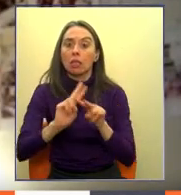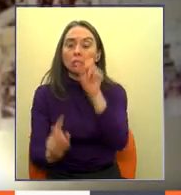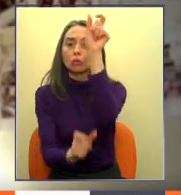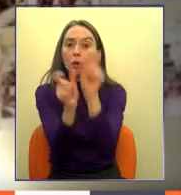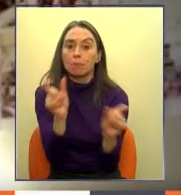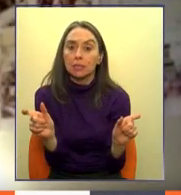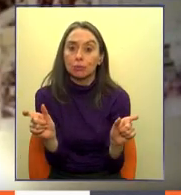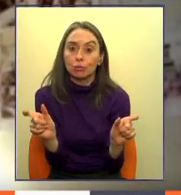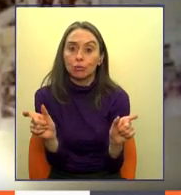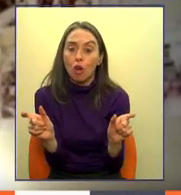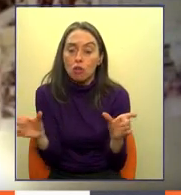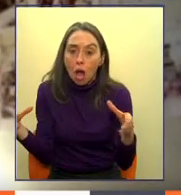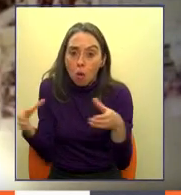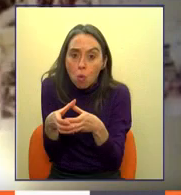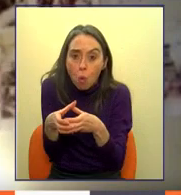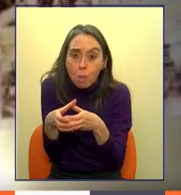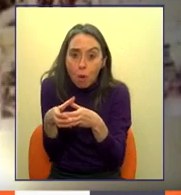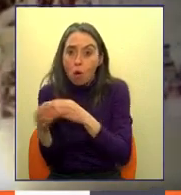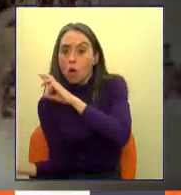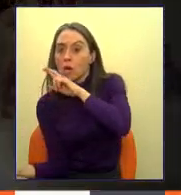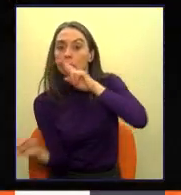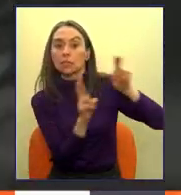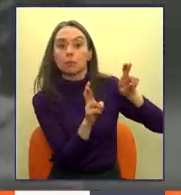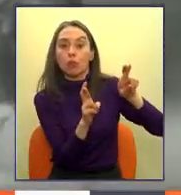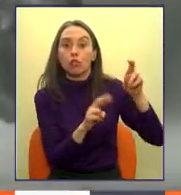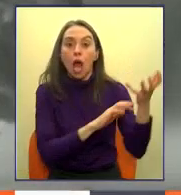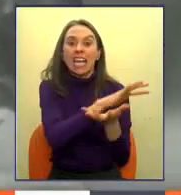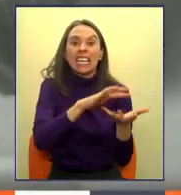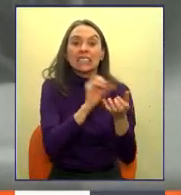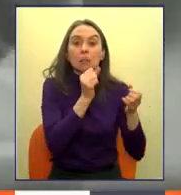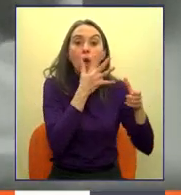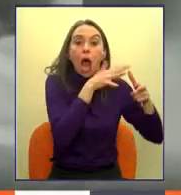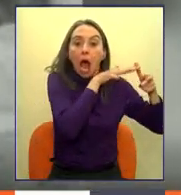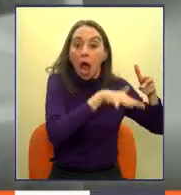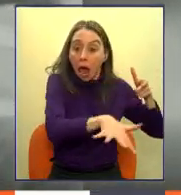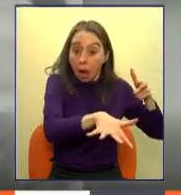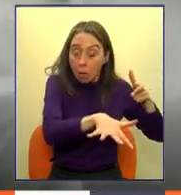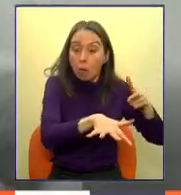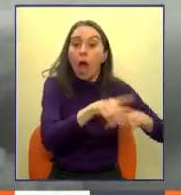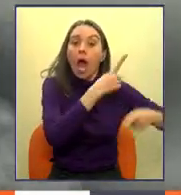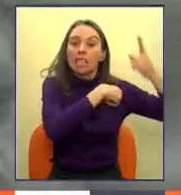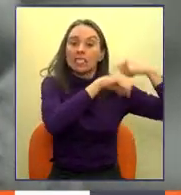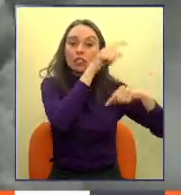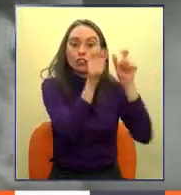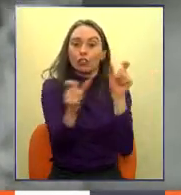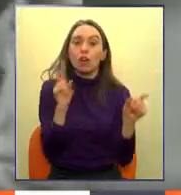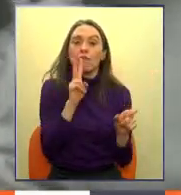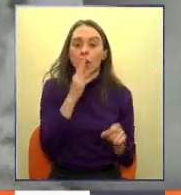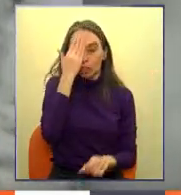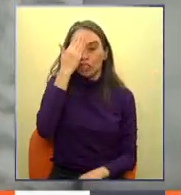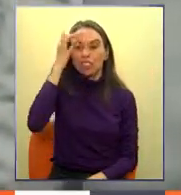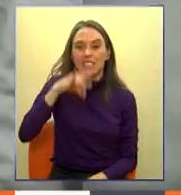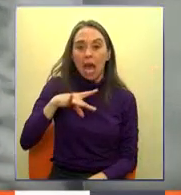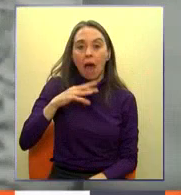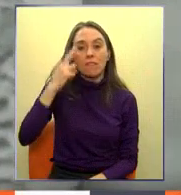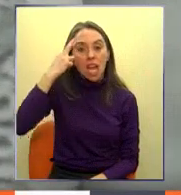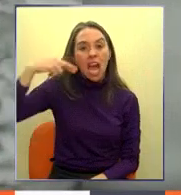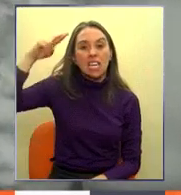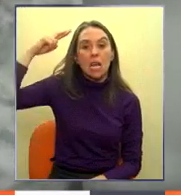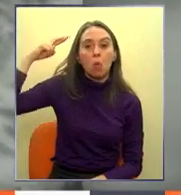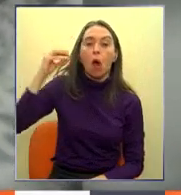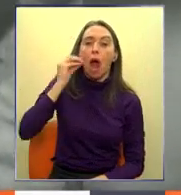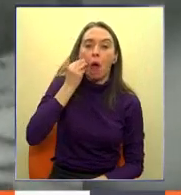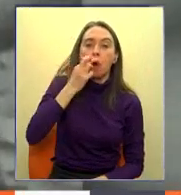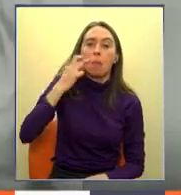la respuesta comunitaria a la crisis. Así es la historia que los valdivianos suelen conocer gracias al recuerdo de sus